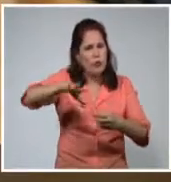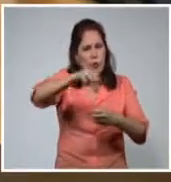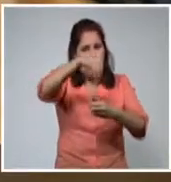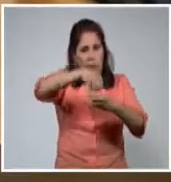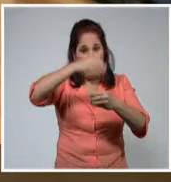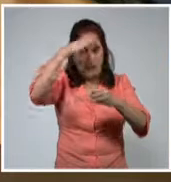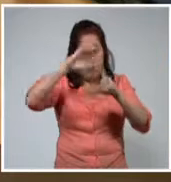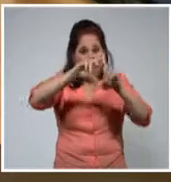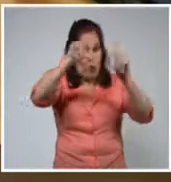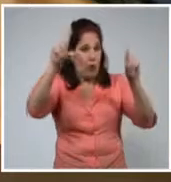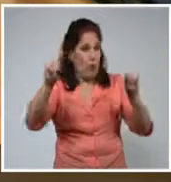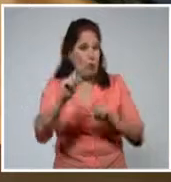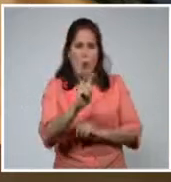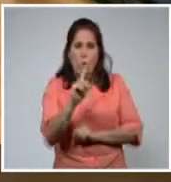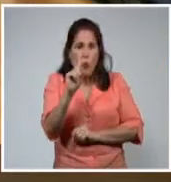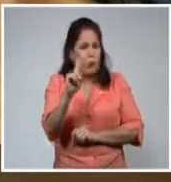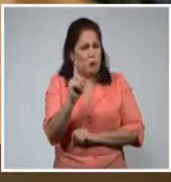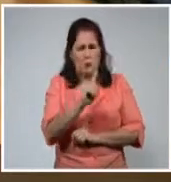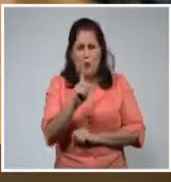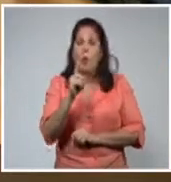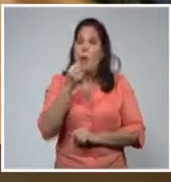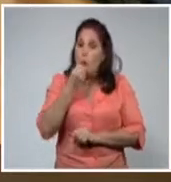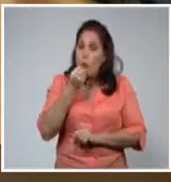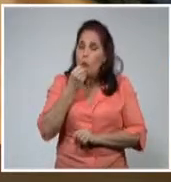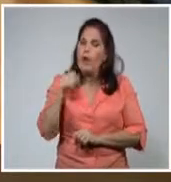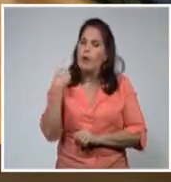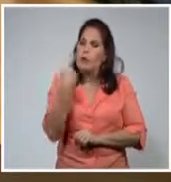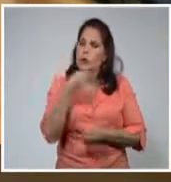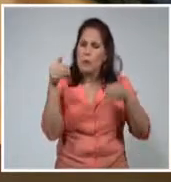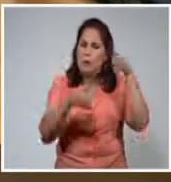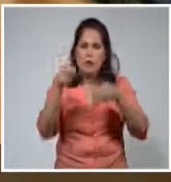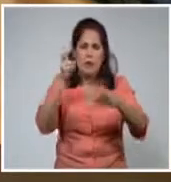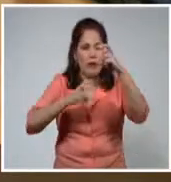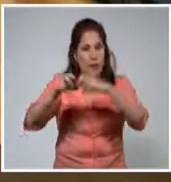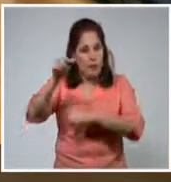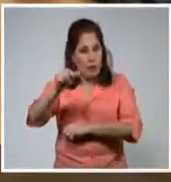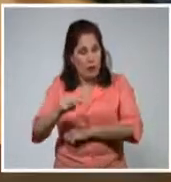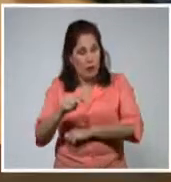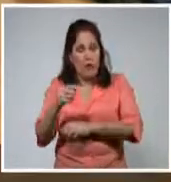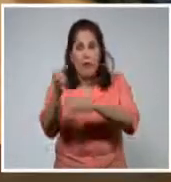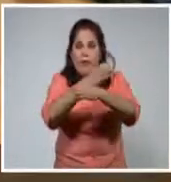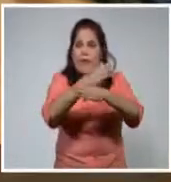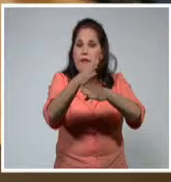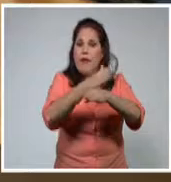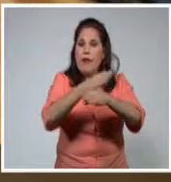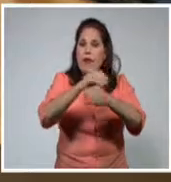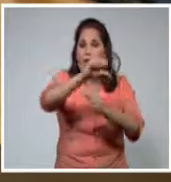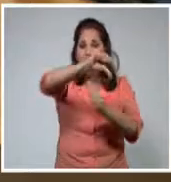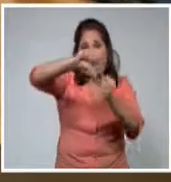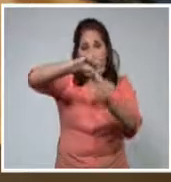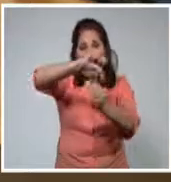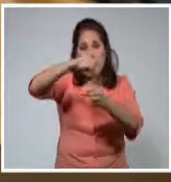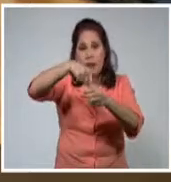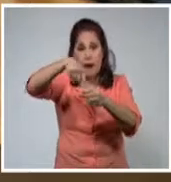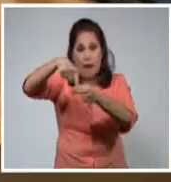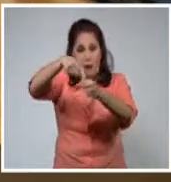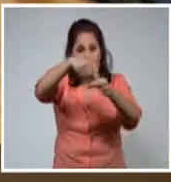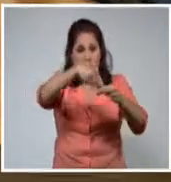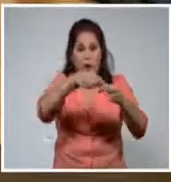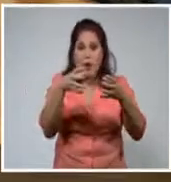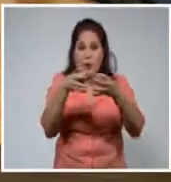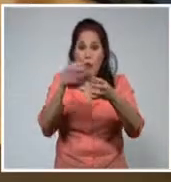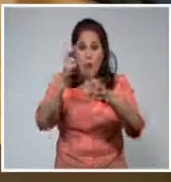país, sino también la oportunidad de que hemos participado investigadores de las diferentes islas del Caribe y grupos